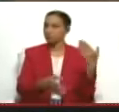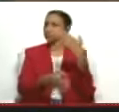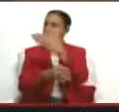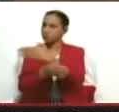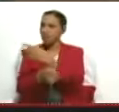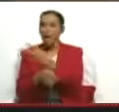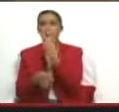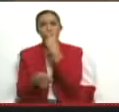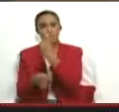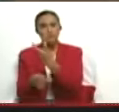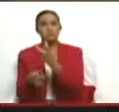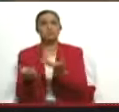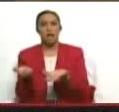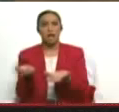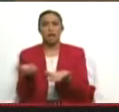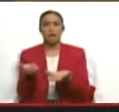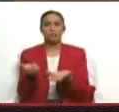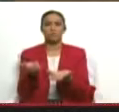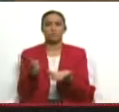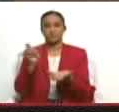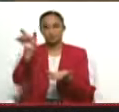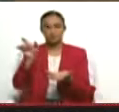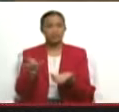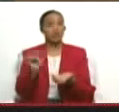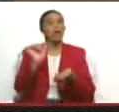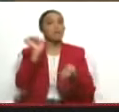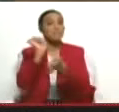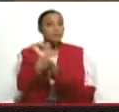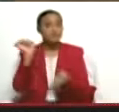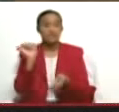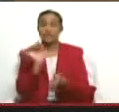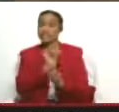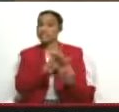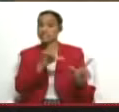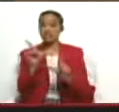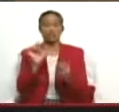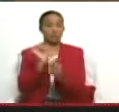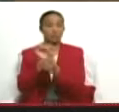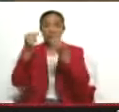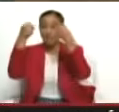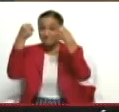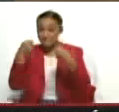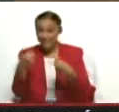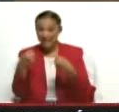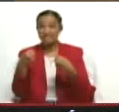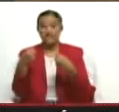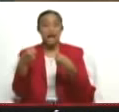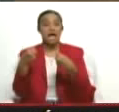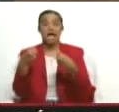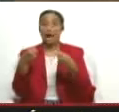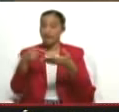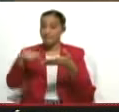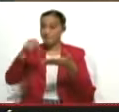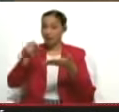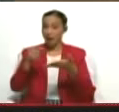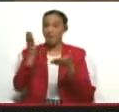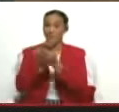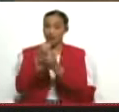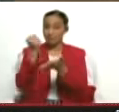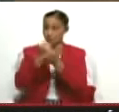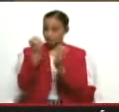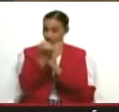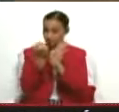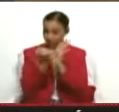orden de aprensión que fue detenida que fue presentada ante un órgano jurisdiccional hasta el día de hoy que estoy dando esta rueda de